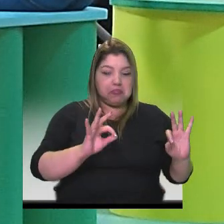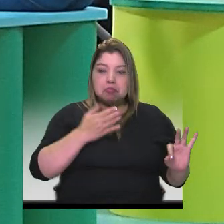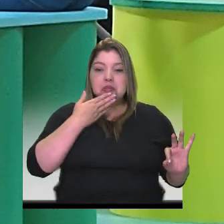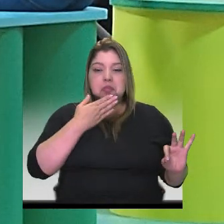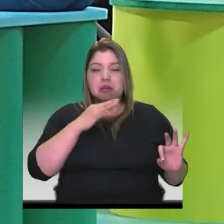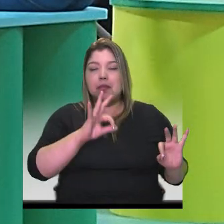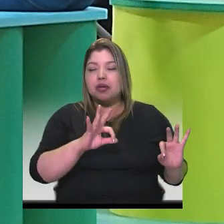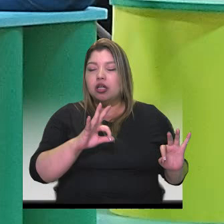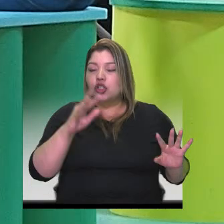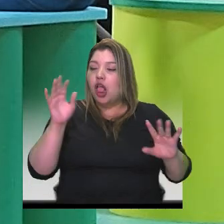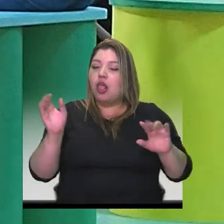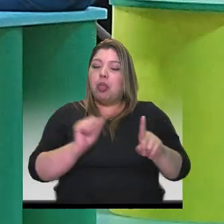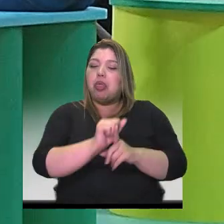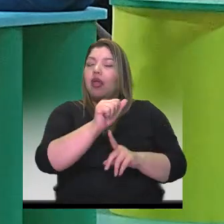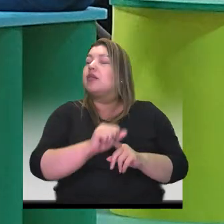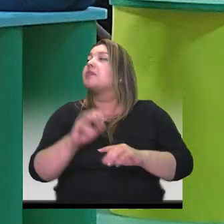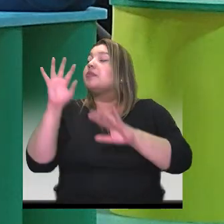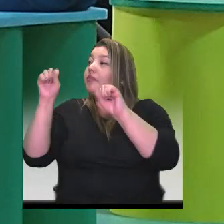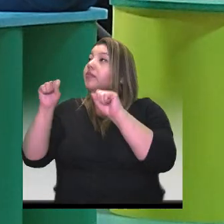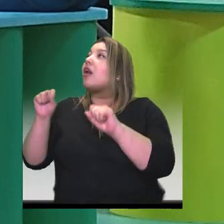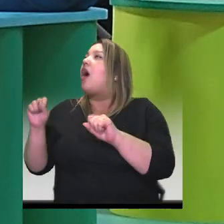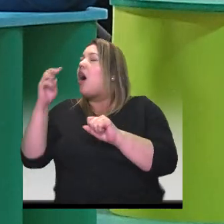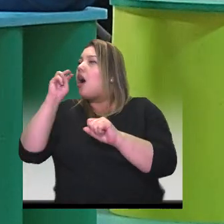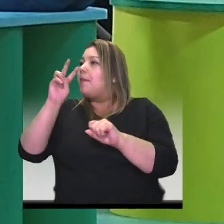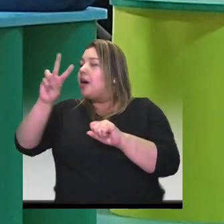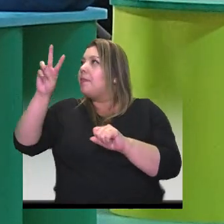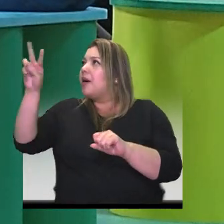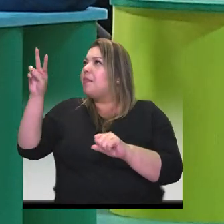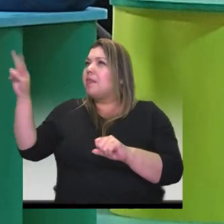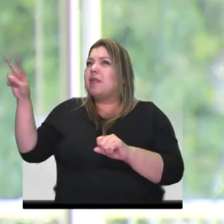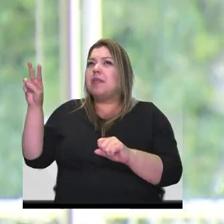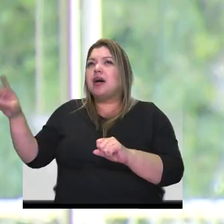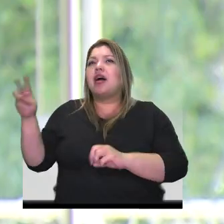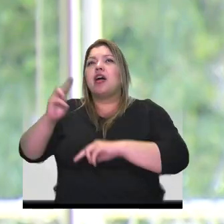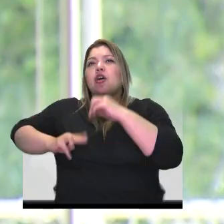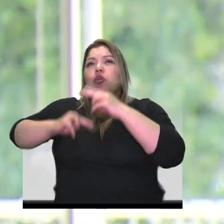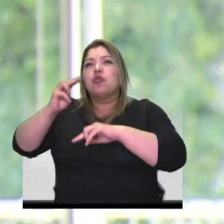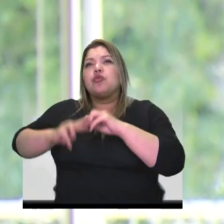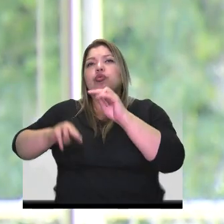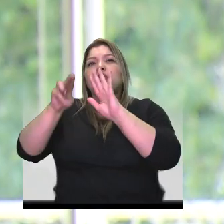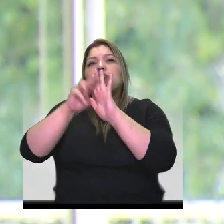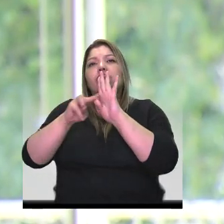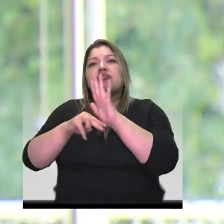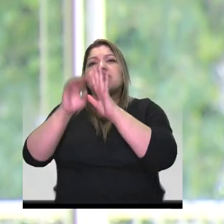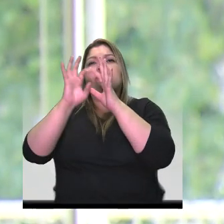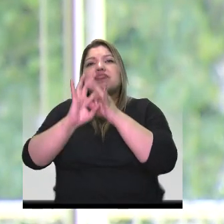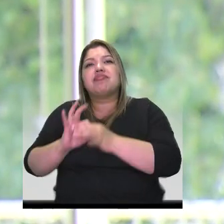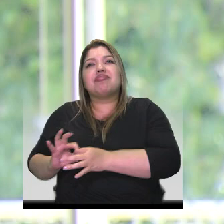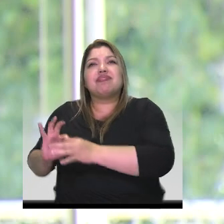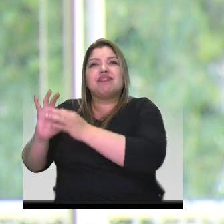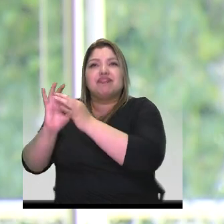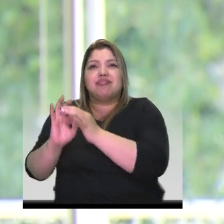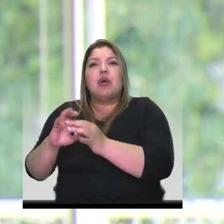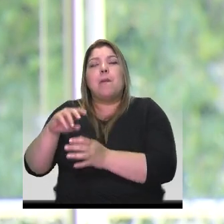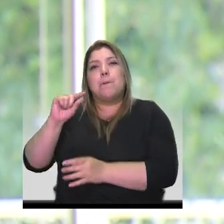la cultura occidental es toda una construcción política, hegemónica, etcétera, de homogeneización un poco,